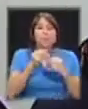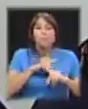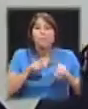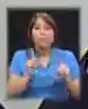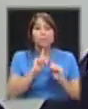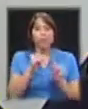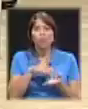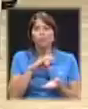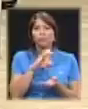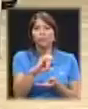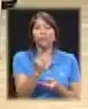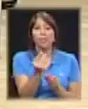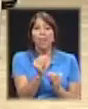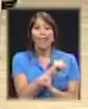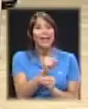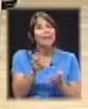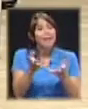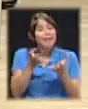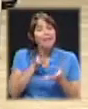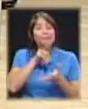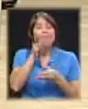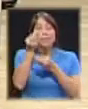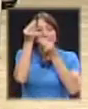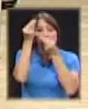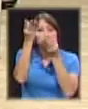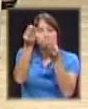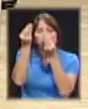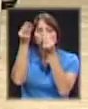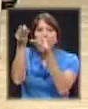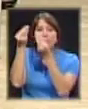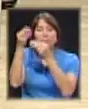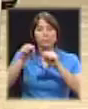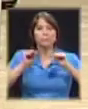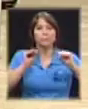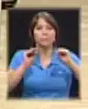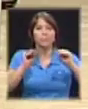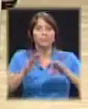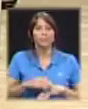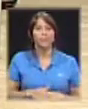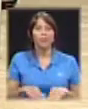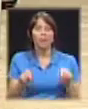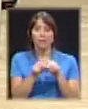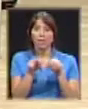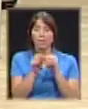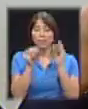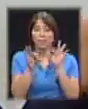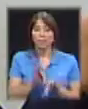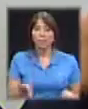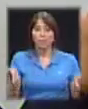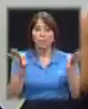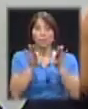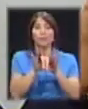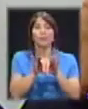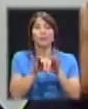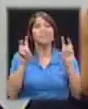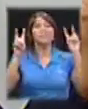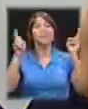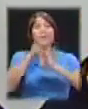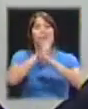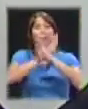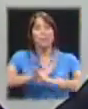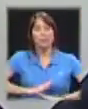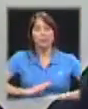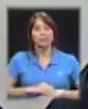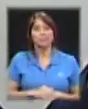de los aspectos que me parece que era importantísimo era el tema de la paz, pero